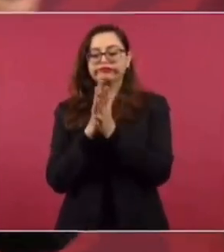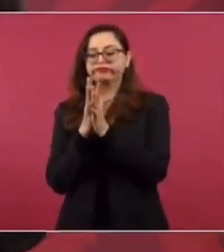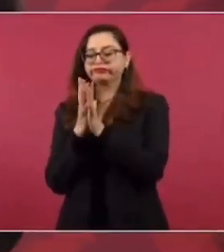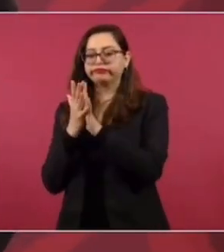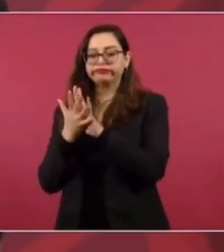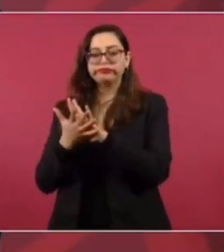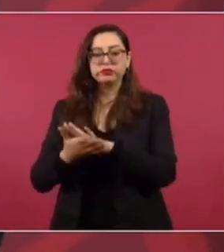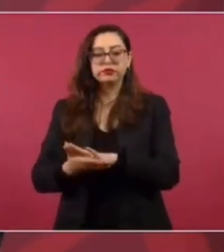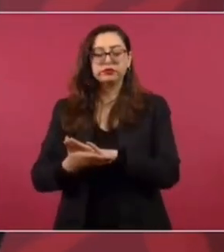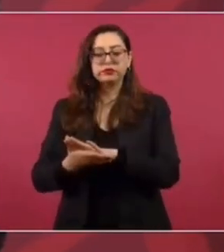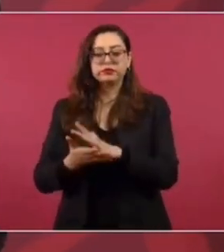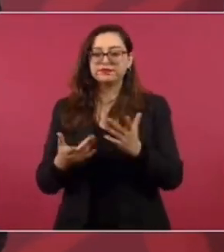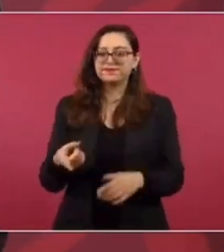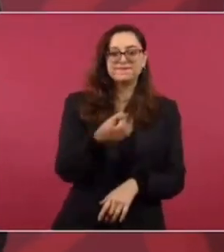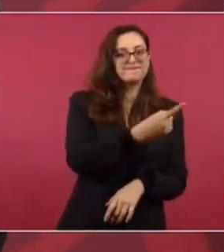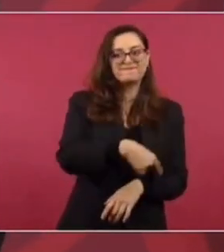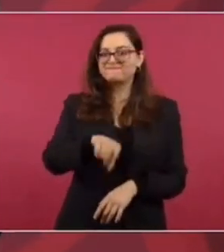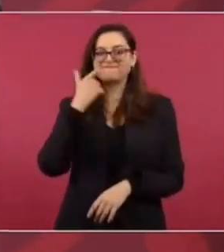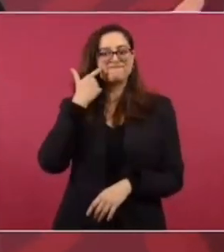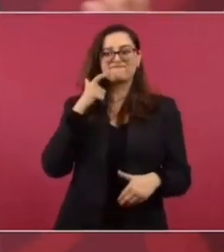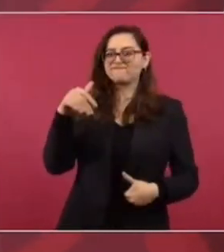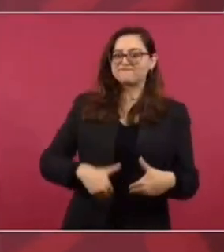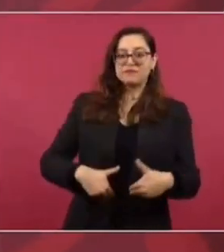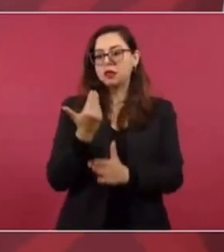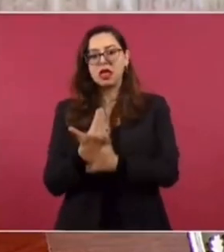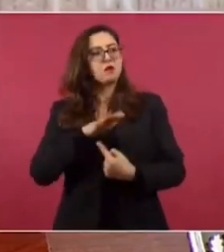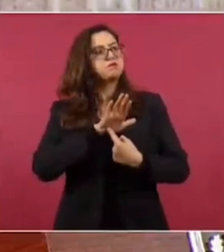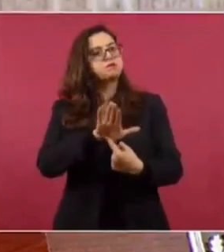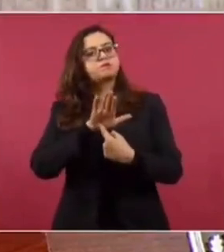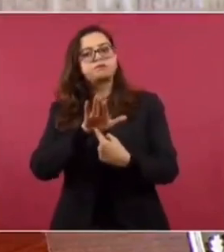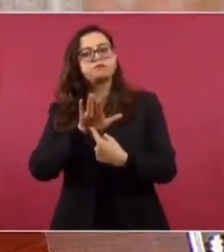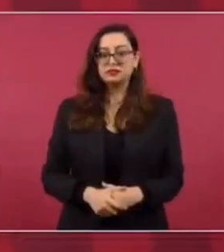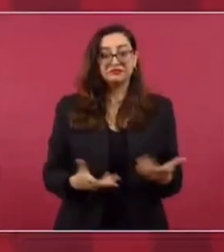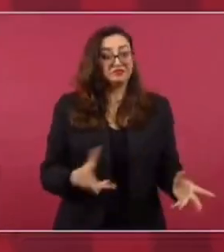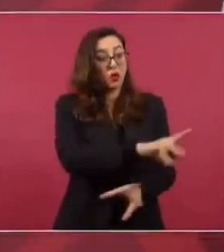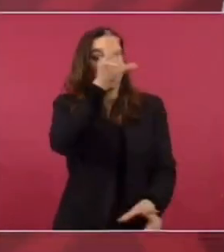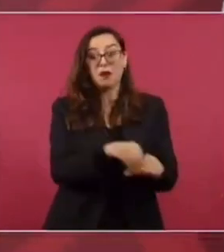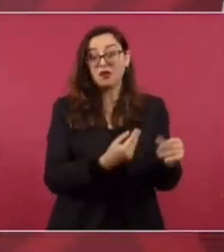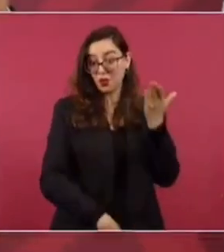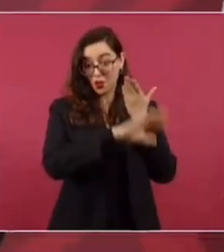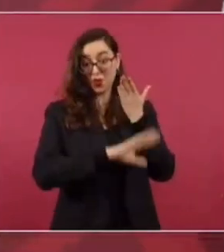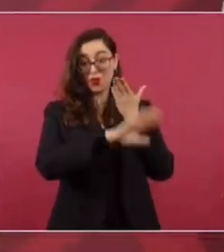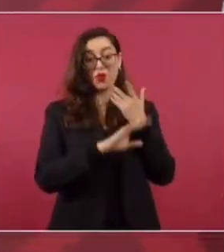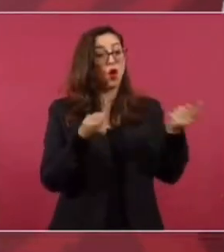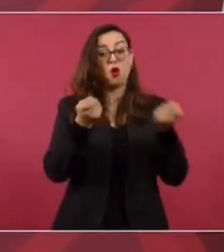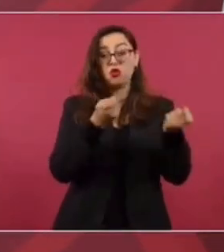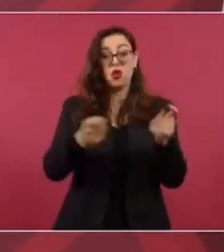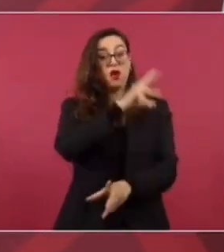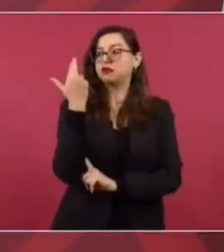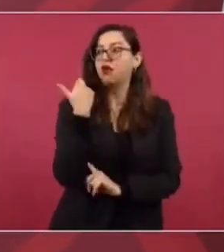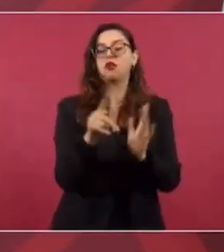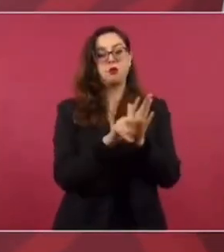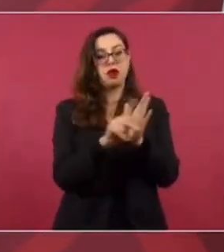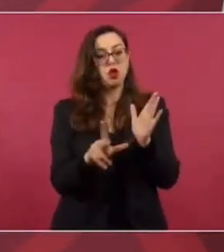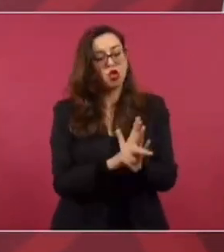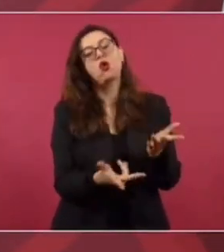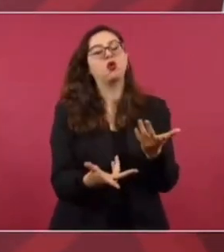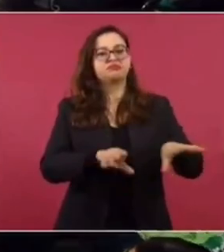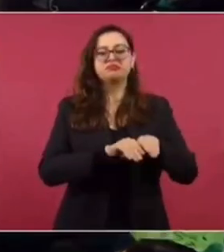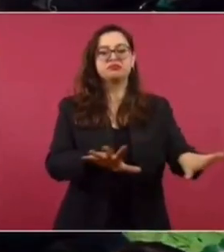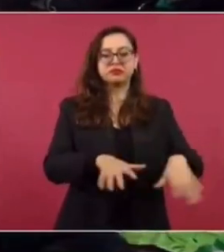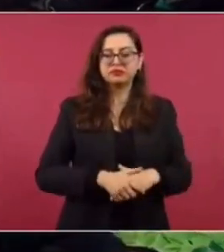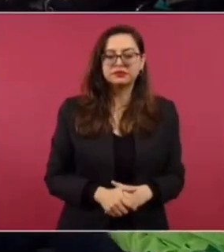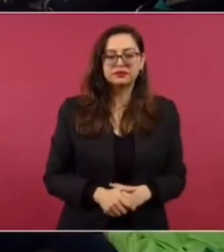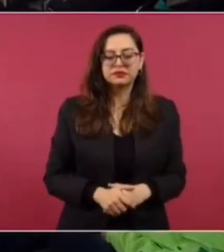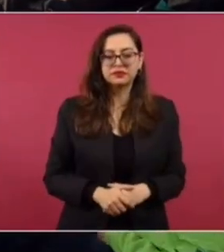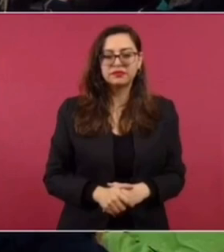quieren que existan las mañaneras. Aún teniéndolo todo, teniendo todos los medios convencionales, comprados o alquilados,